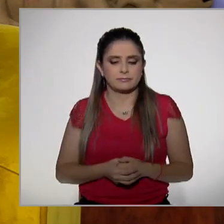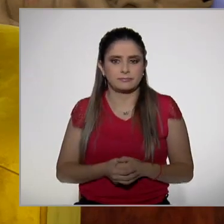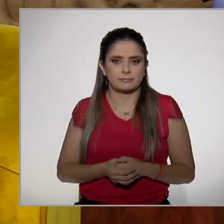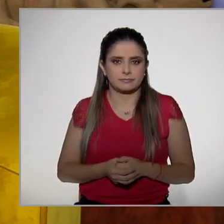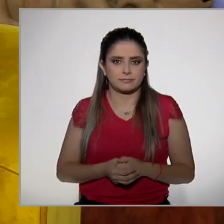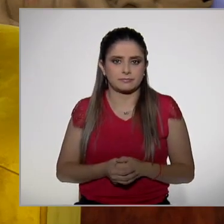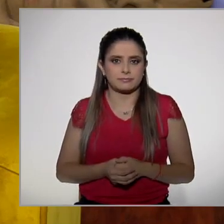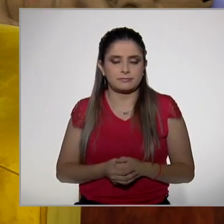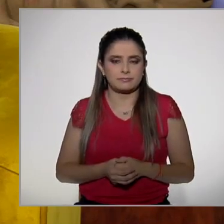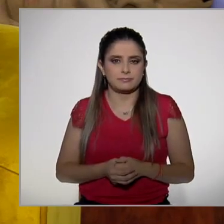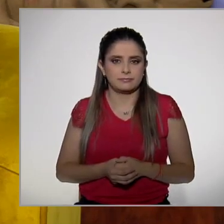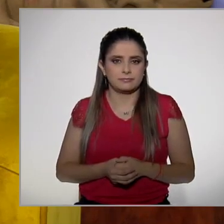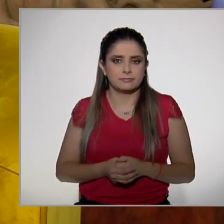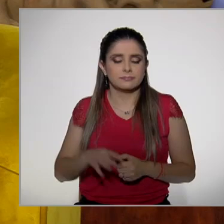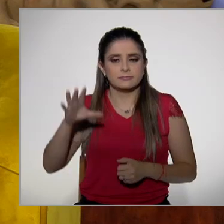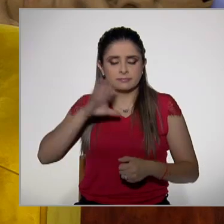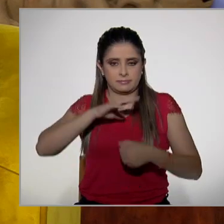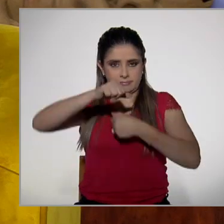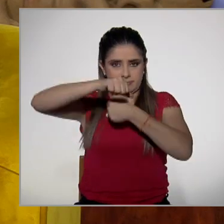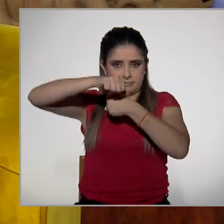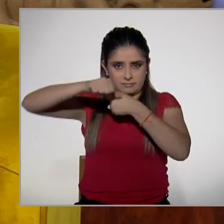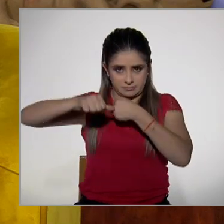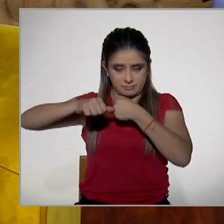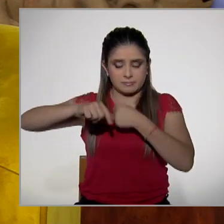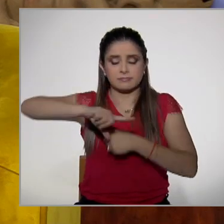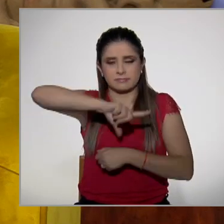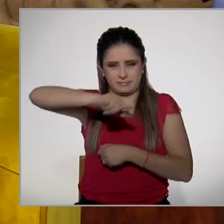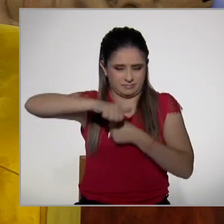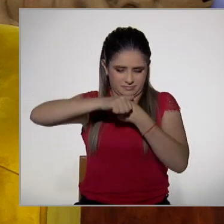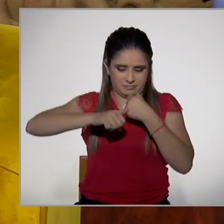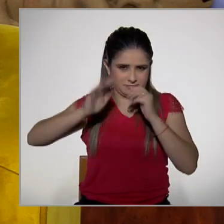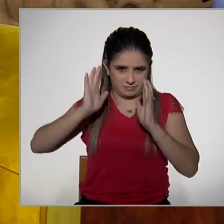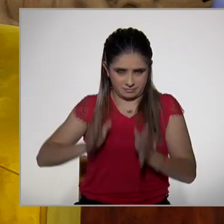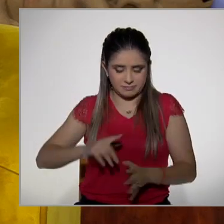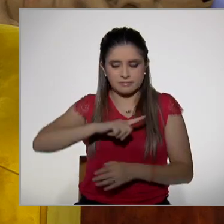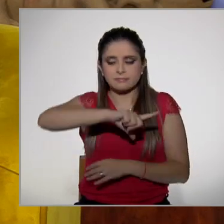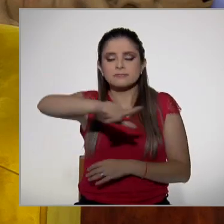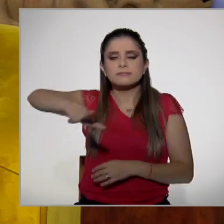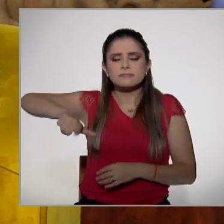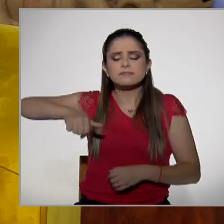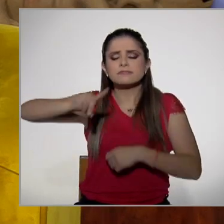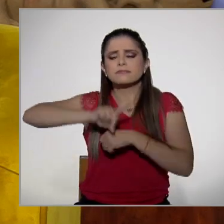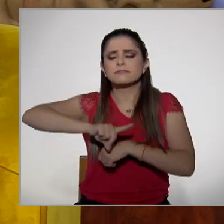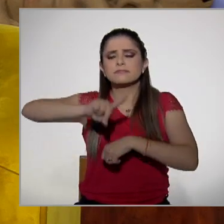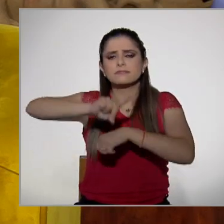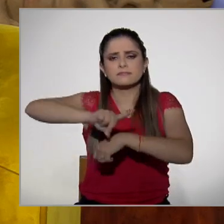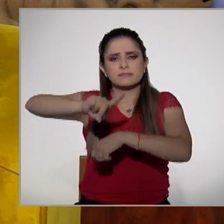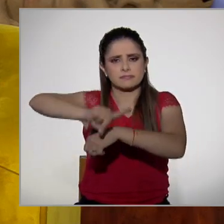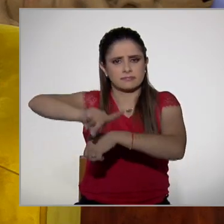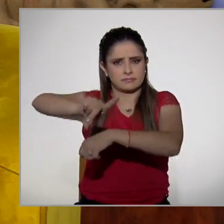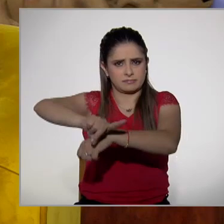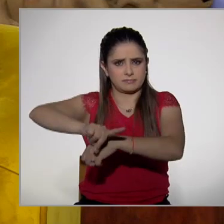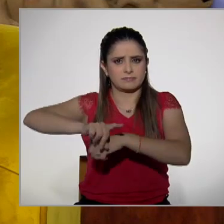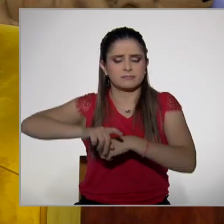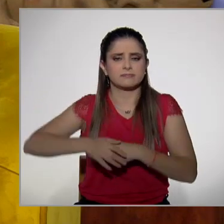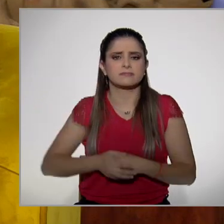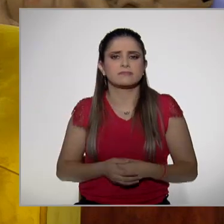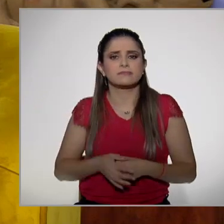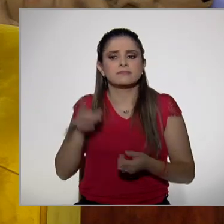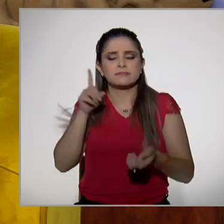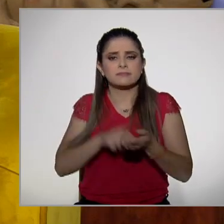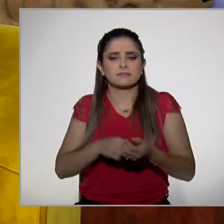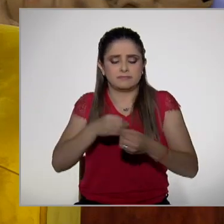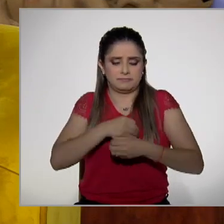anonimo nos comparte que tuvo una cirugía y después de una cirugía después de la cirugía obviamente en el en el operatorio se